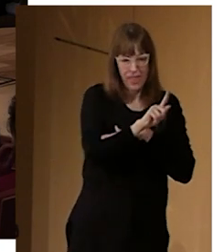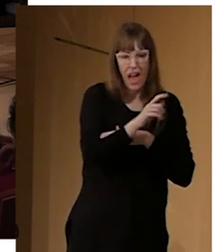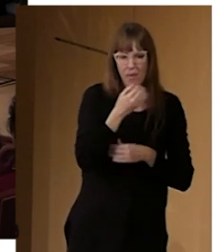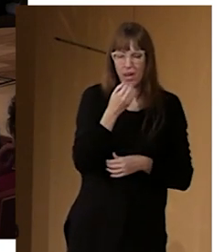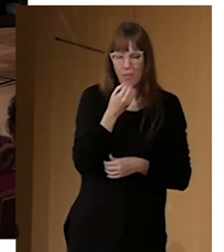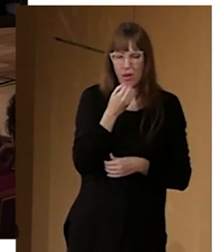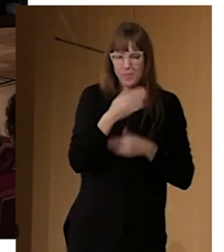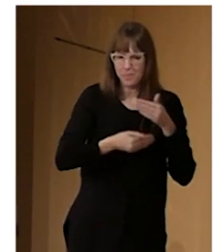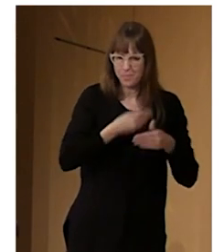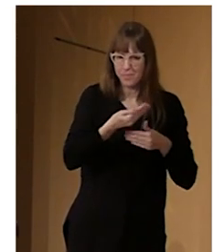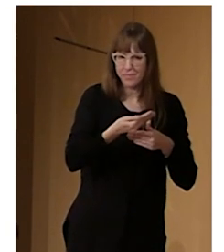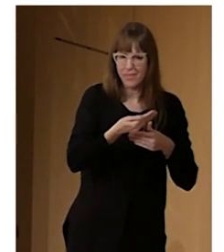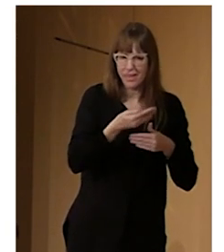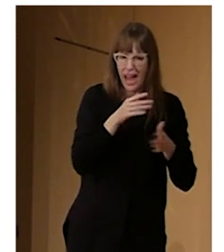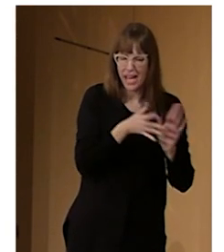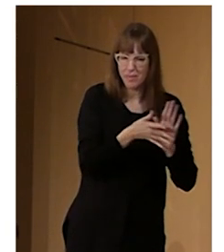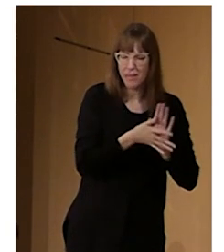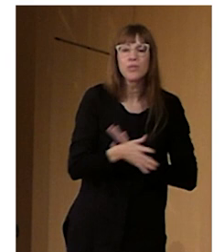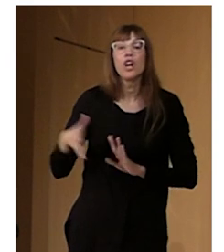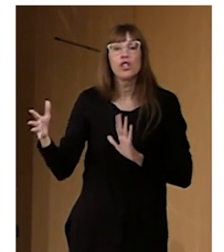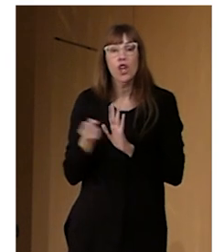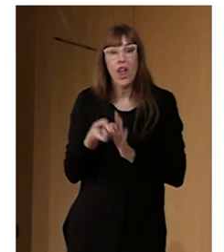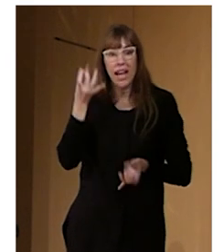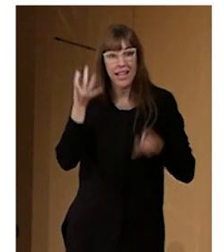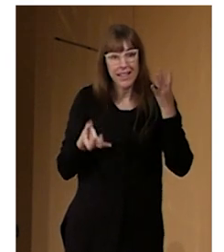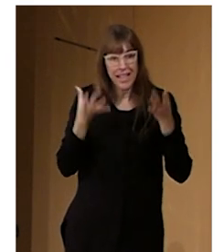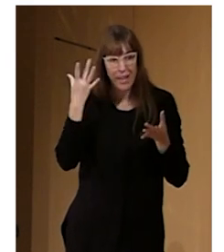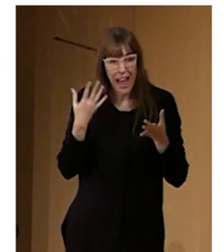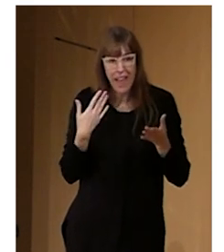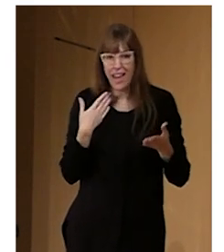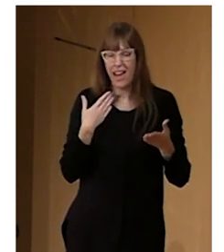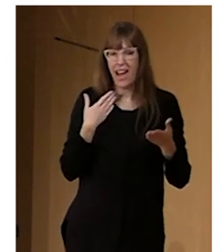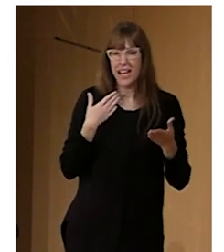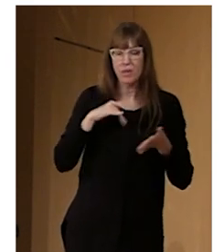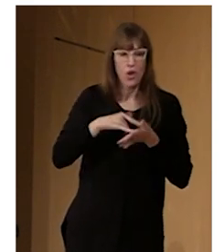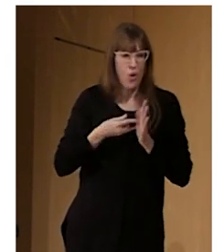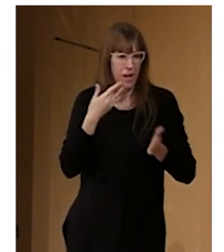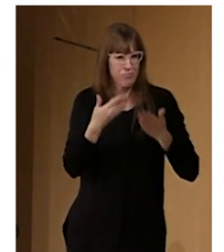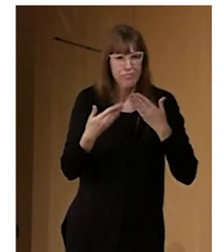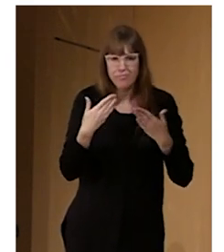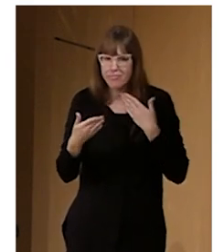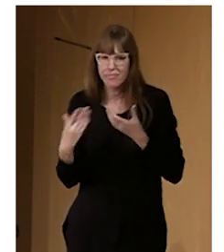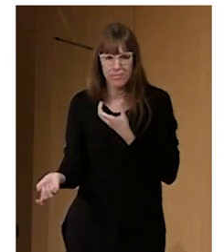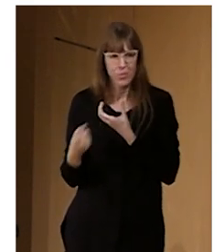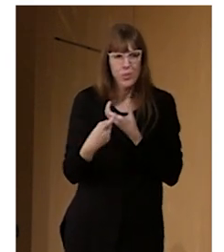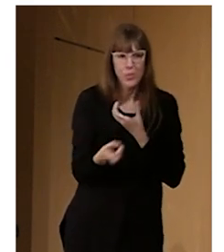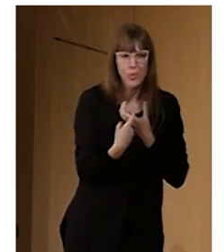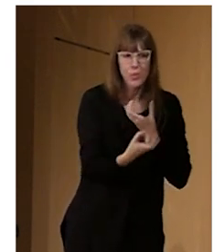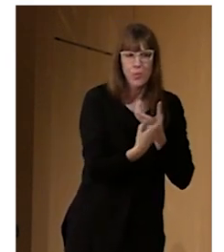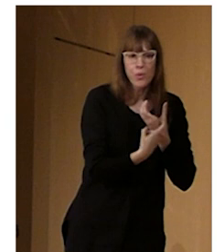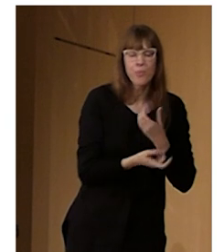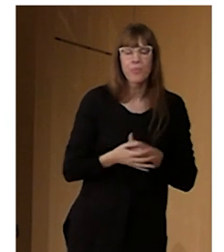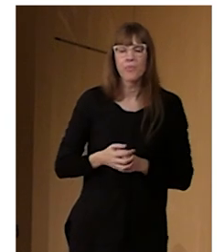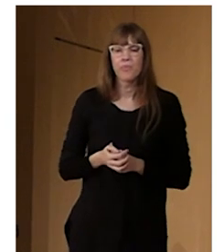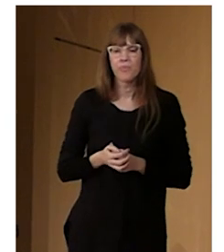actividades tienen una metodología que es completamente dialogada participativa e tanto en la parte digamos